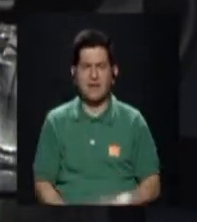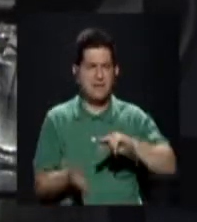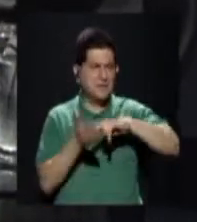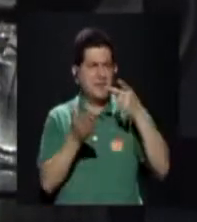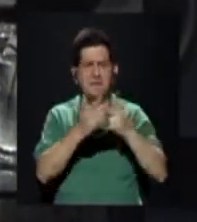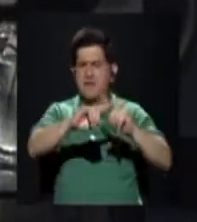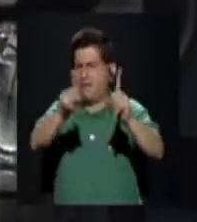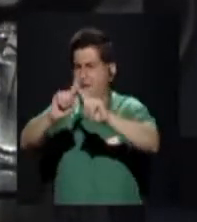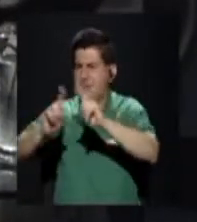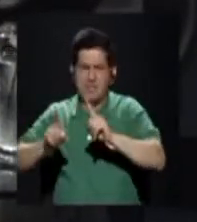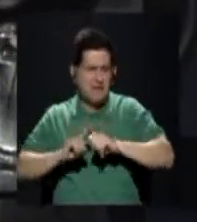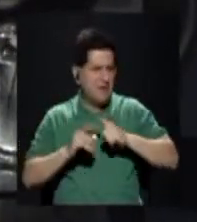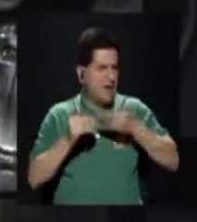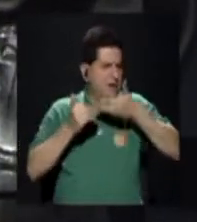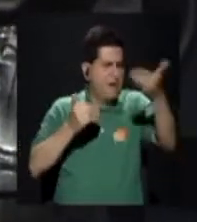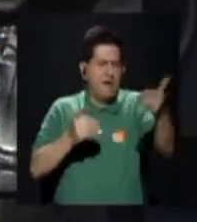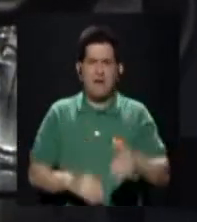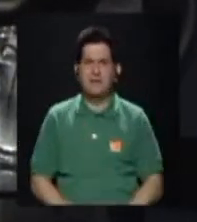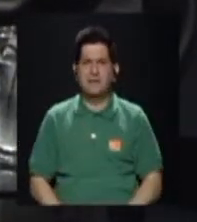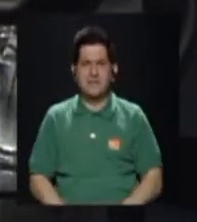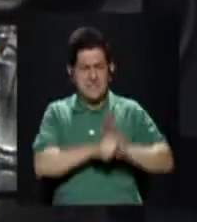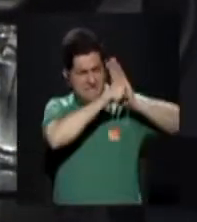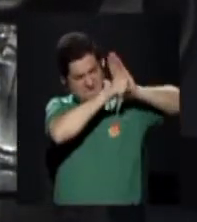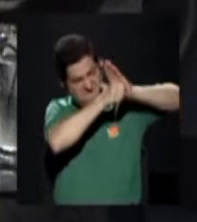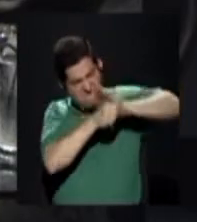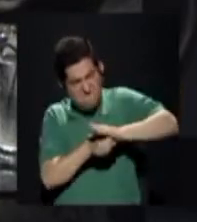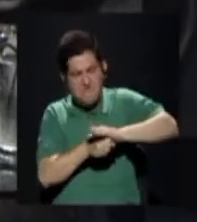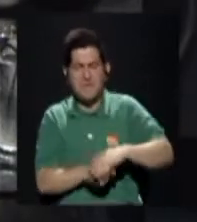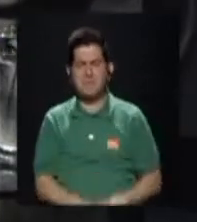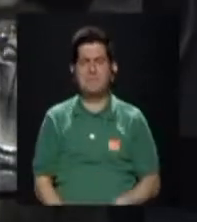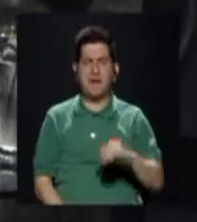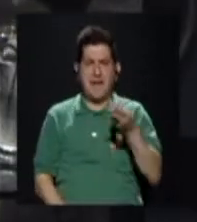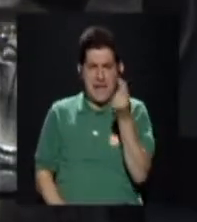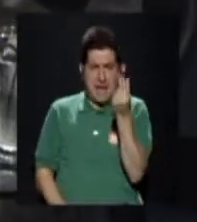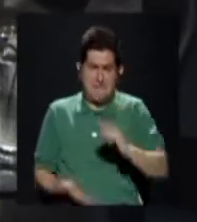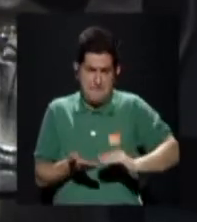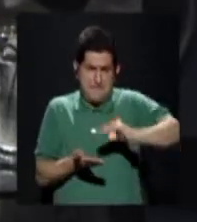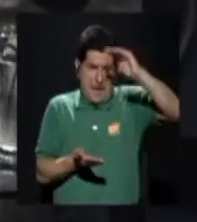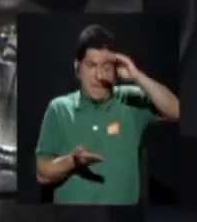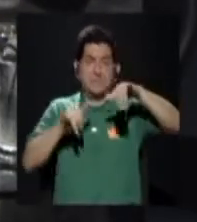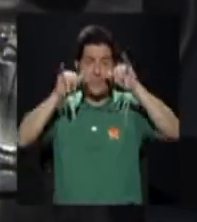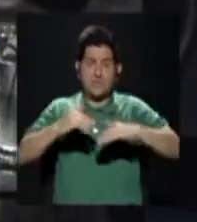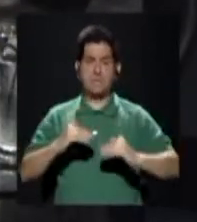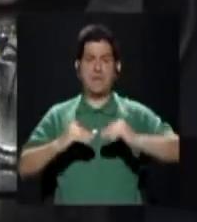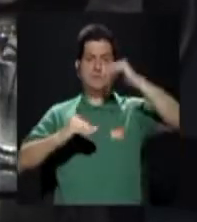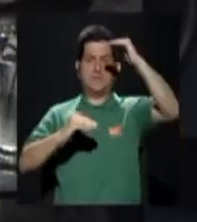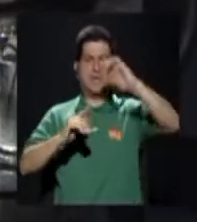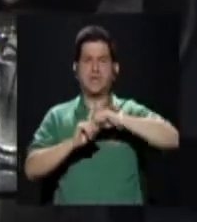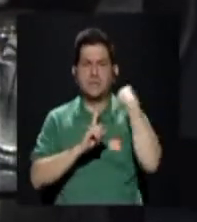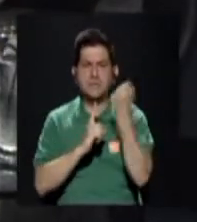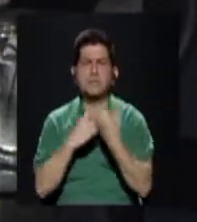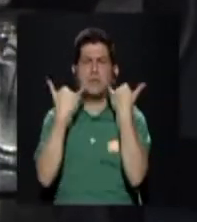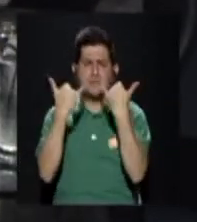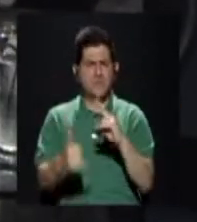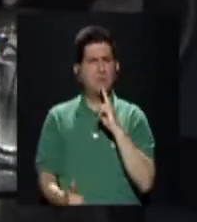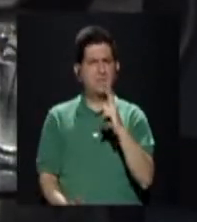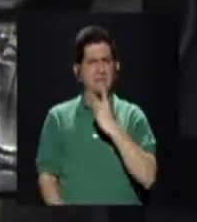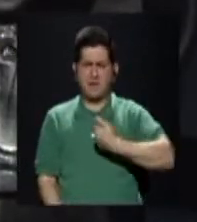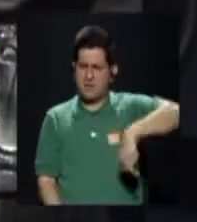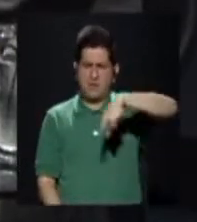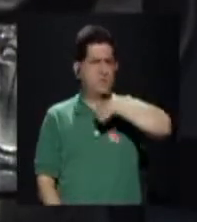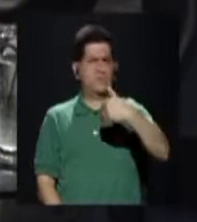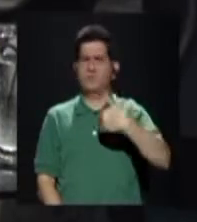secuencia de factores que mantienen una presión al alza de los precios y a mantenerlo en cierto nivel elevado, cuando ya realmente nosotros